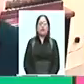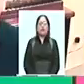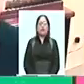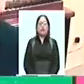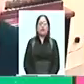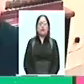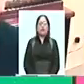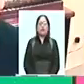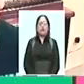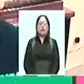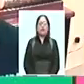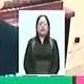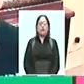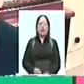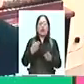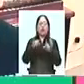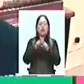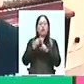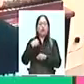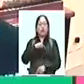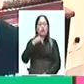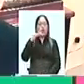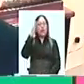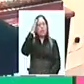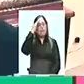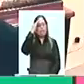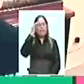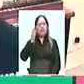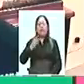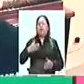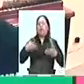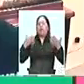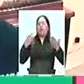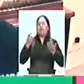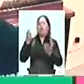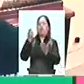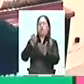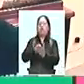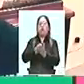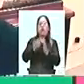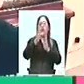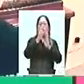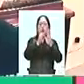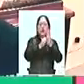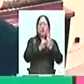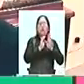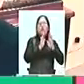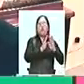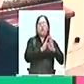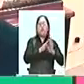nos enteramos de esta medida. Dijimos que se trata de una feliz coincidencia con un par de políticas que desde el